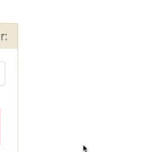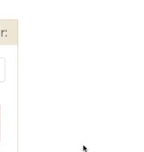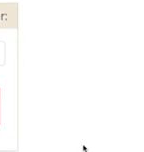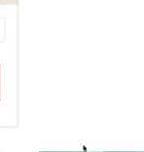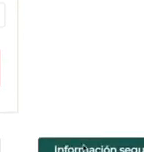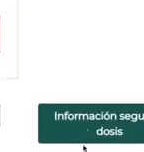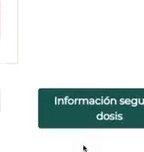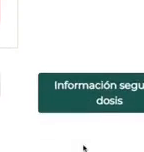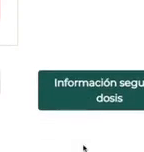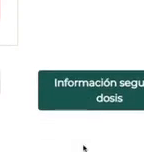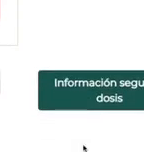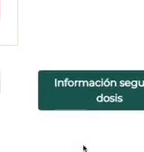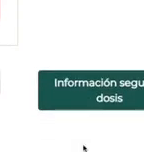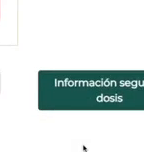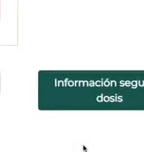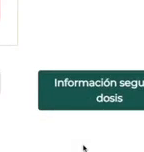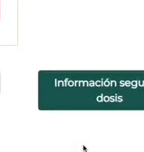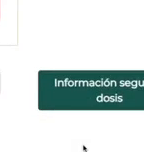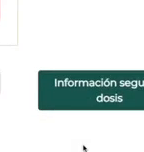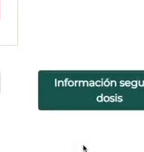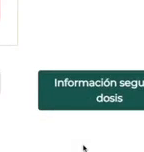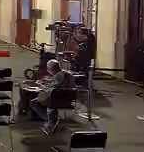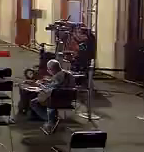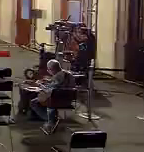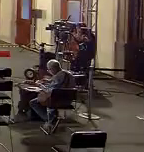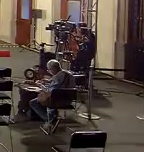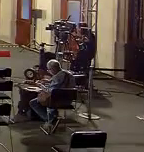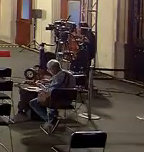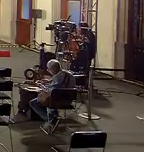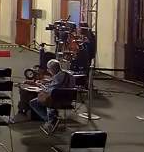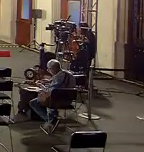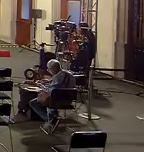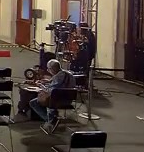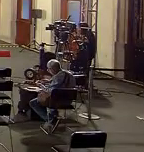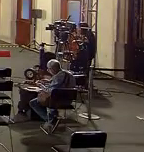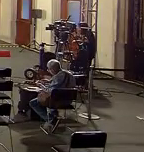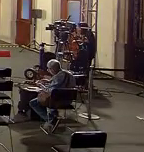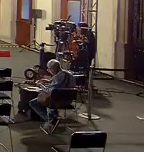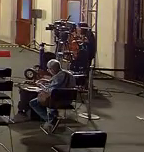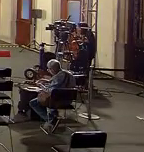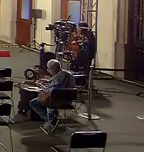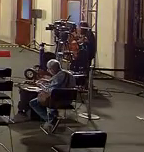la dosis que contribuirá a su inmunización contra la COVID-19.